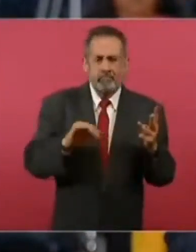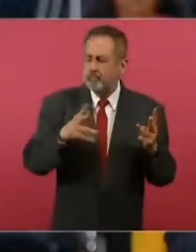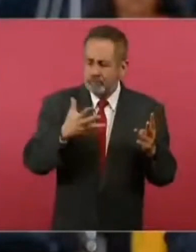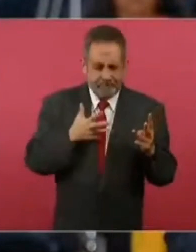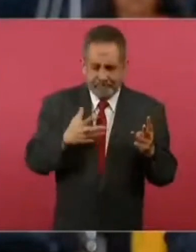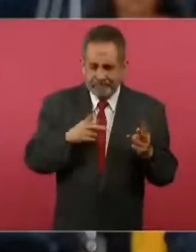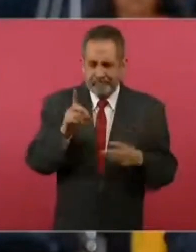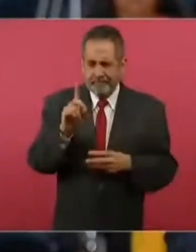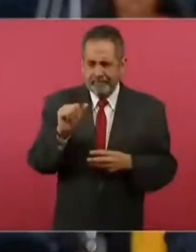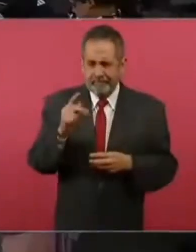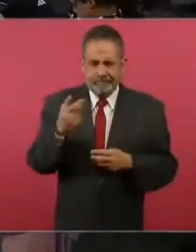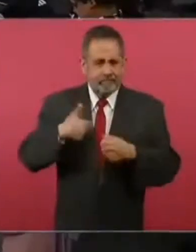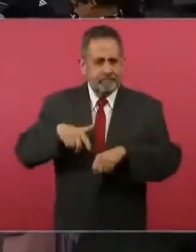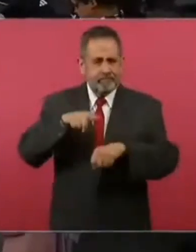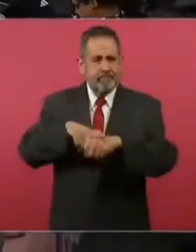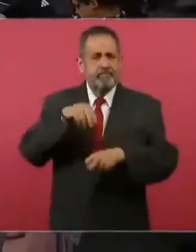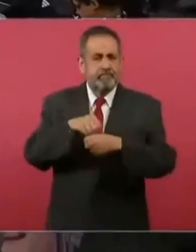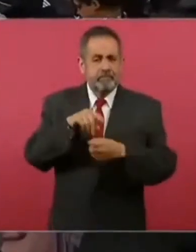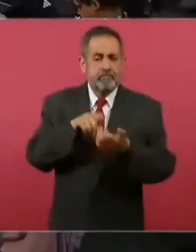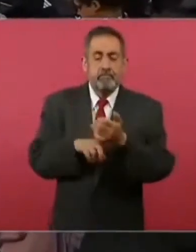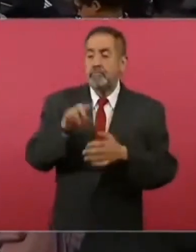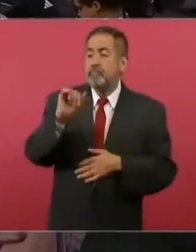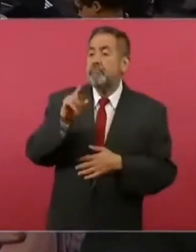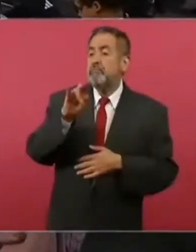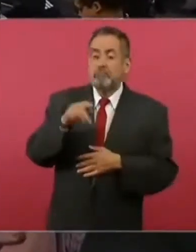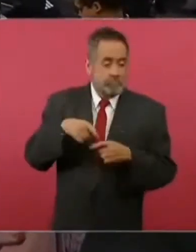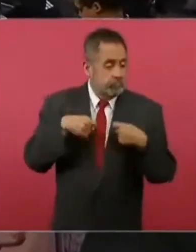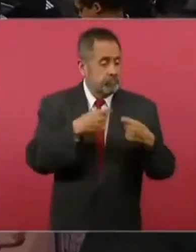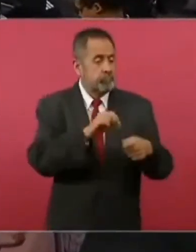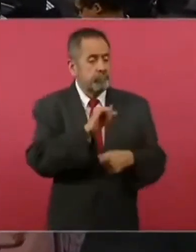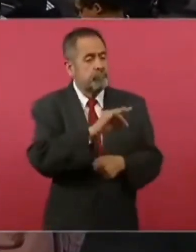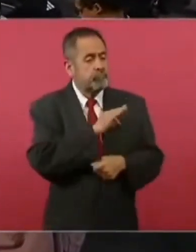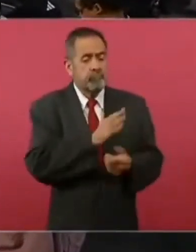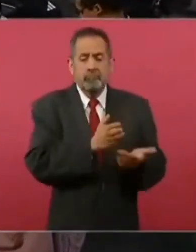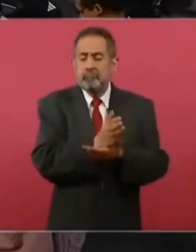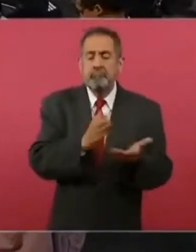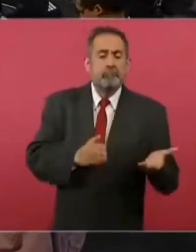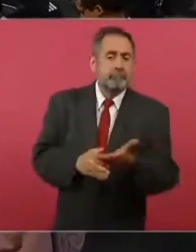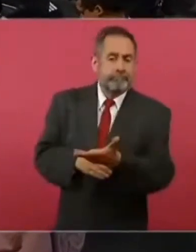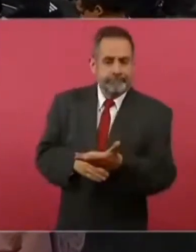datos personales, y aún así el INAI le dio entrada a este